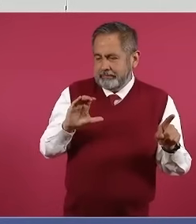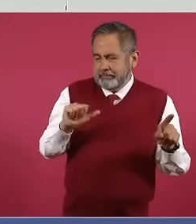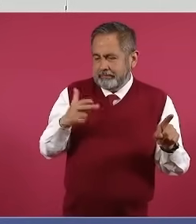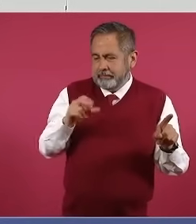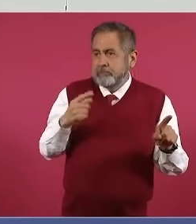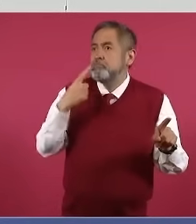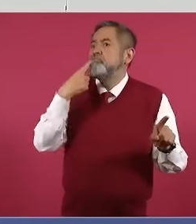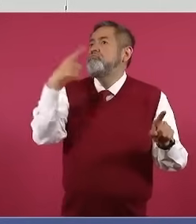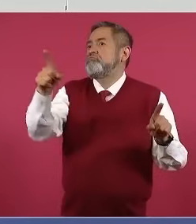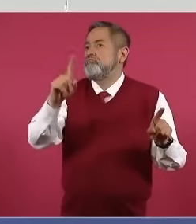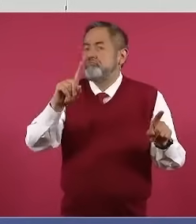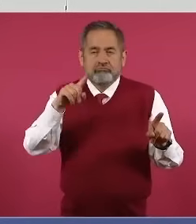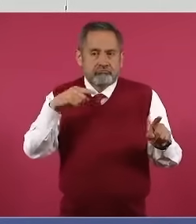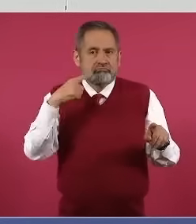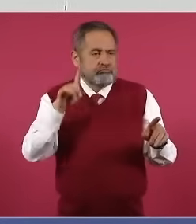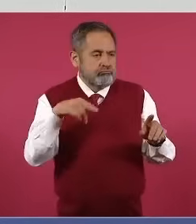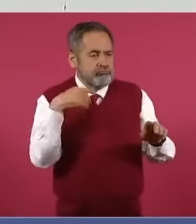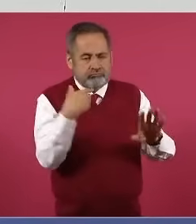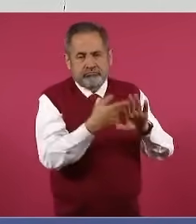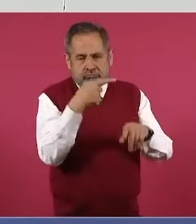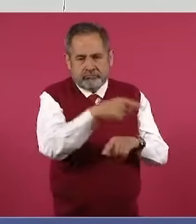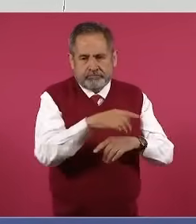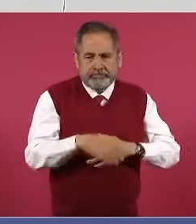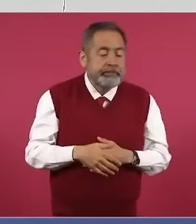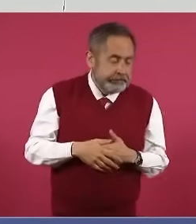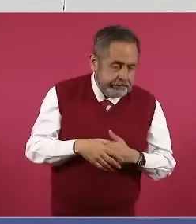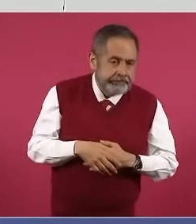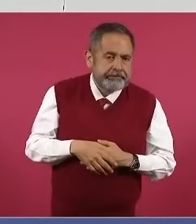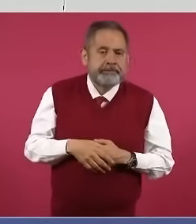Y va el candidato